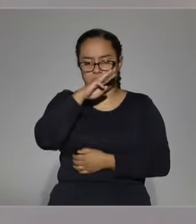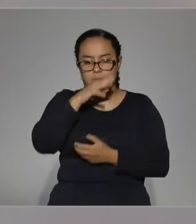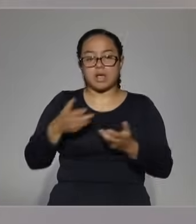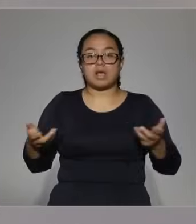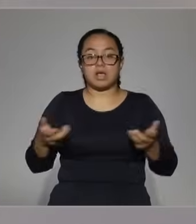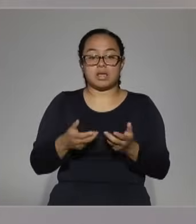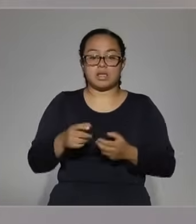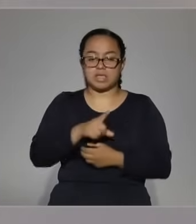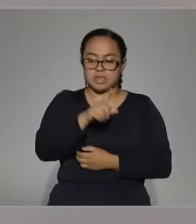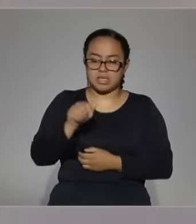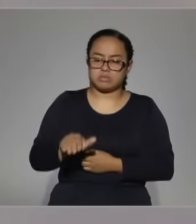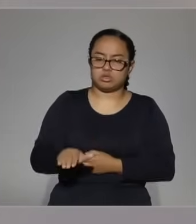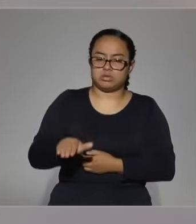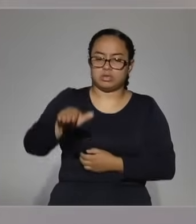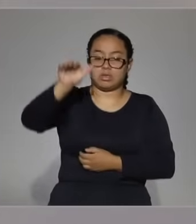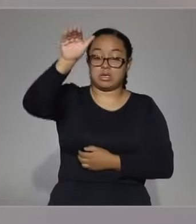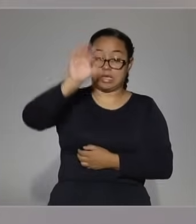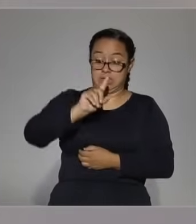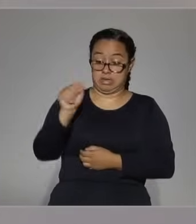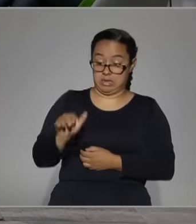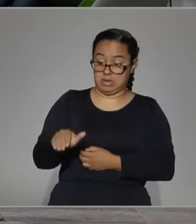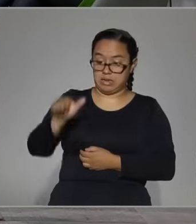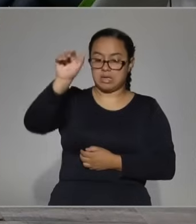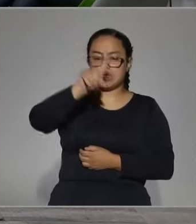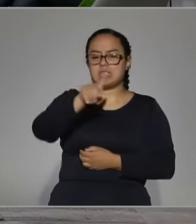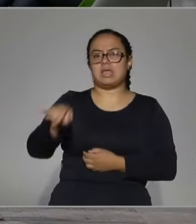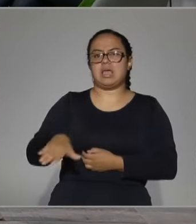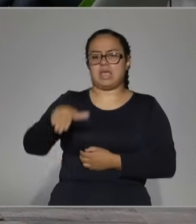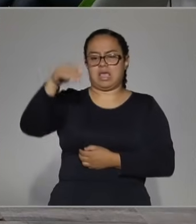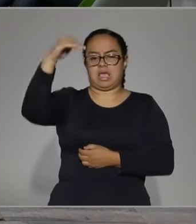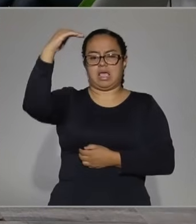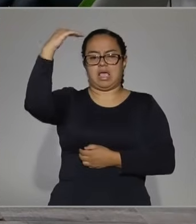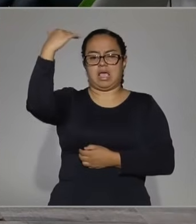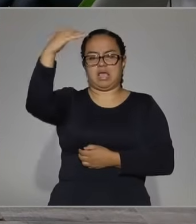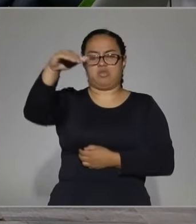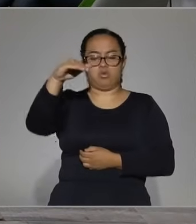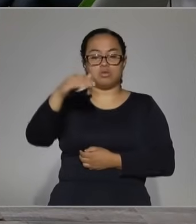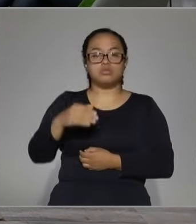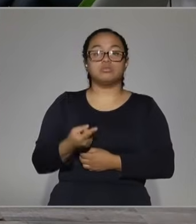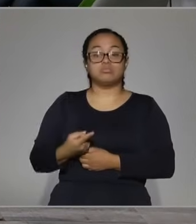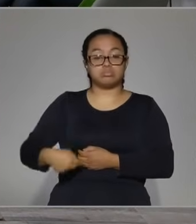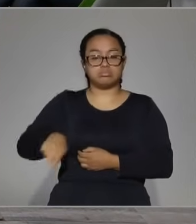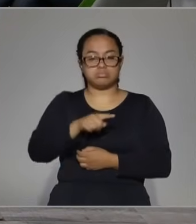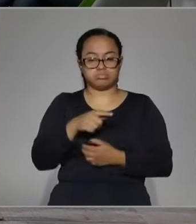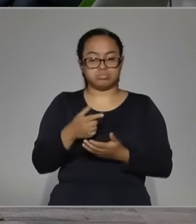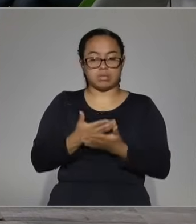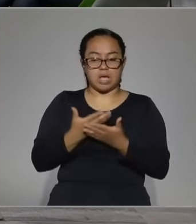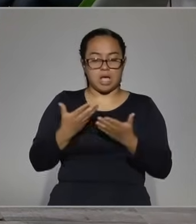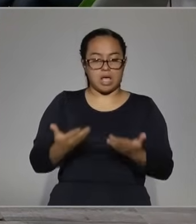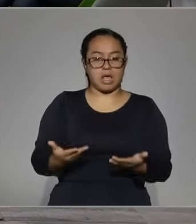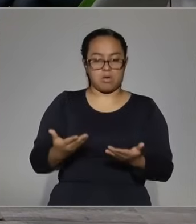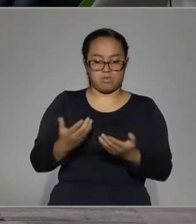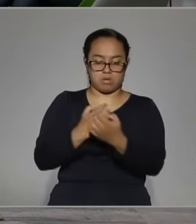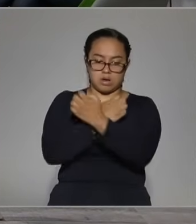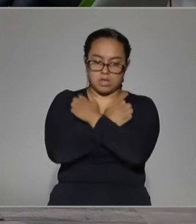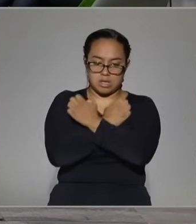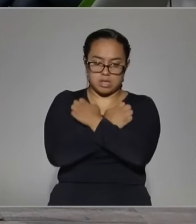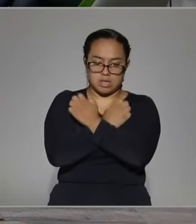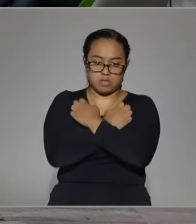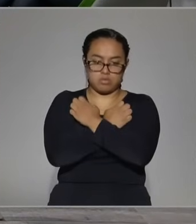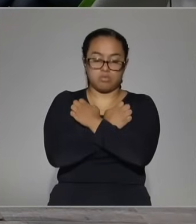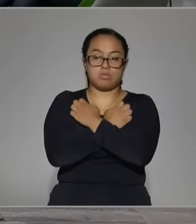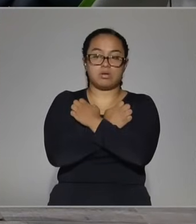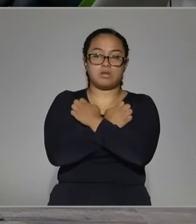cuando esos niños crecen, nos convertimos en adultos y comenzamos a tener los papás, somos esa generación que ahora nos toca educar,